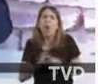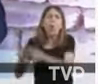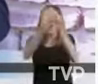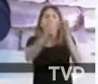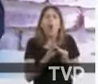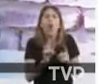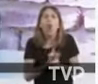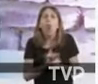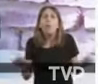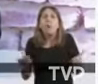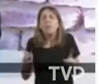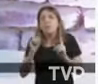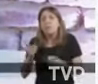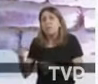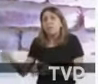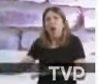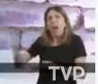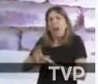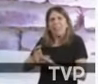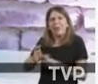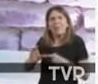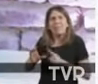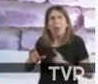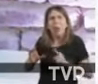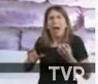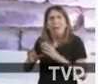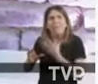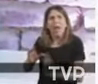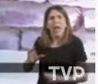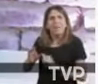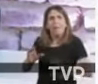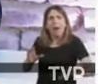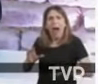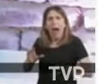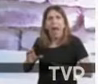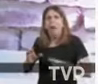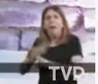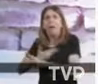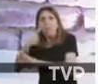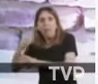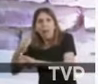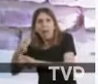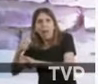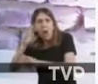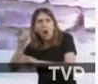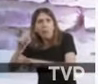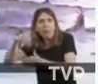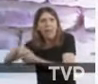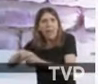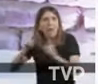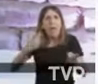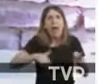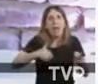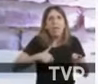un crédito mal otorgado, probablemente de manera ilegal, fuera del estatuto del propio fondo, se está discutiendo en la Argentina si de